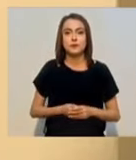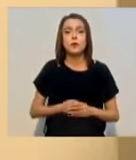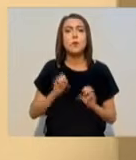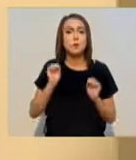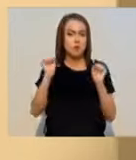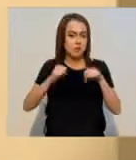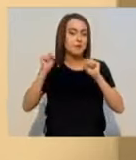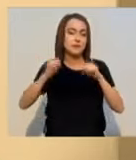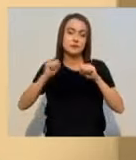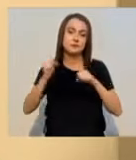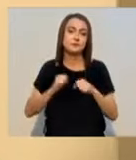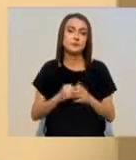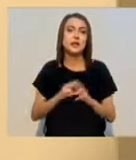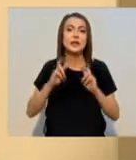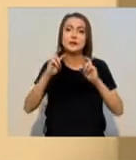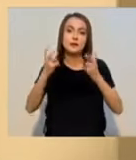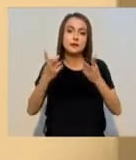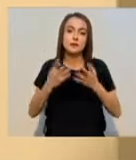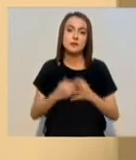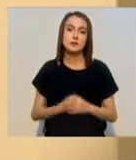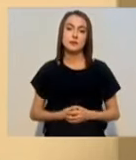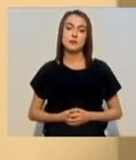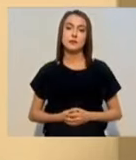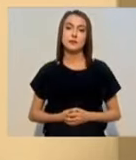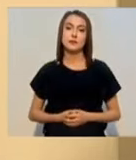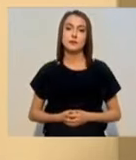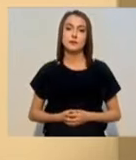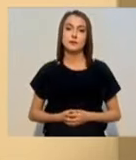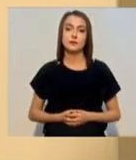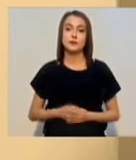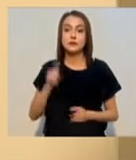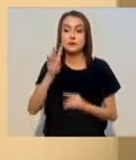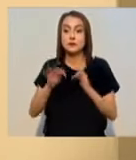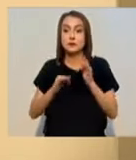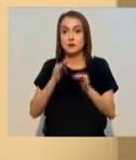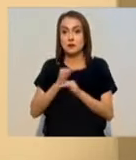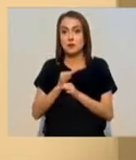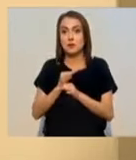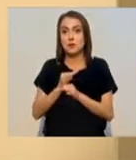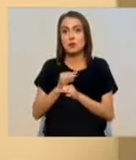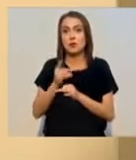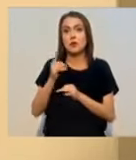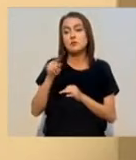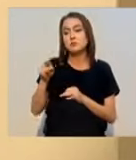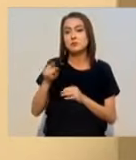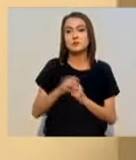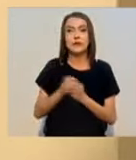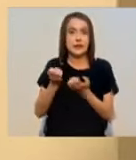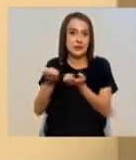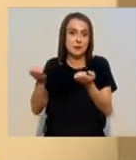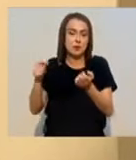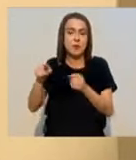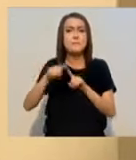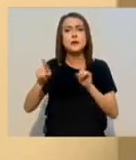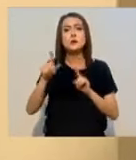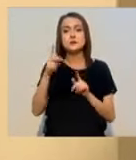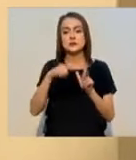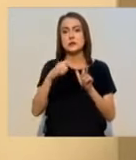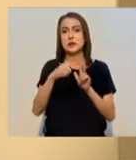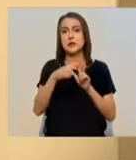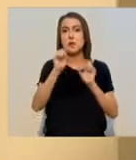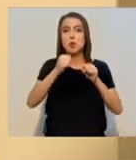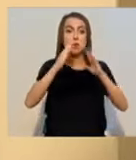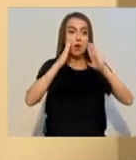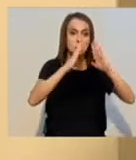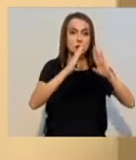mucha capacidad en términos de este tipo de unidades móviles. Y con esas 3 podemos